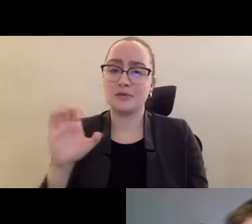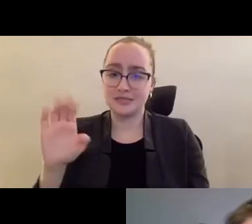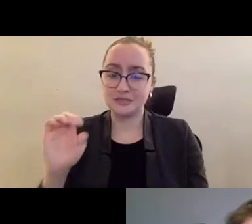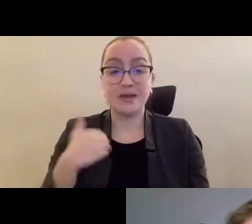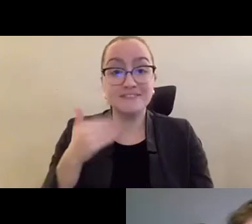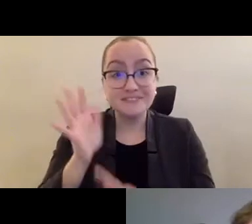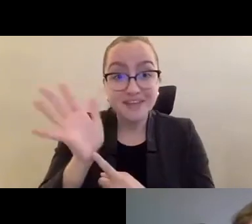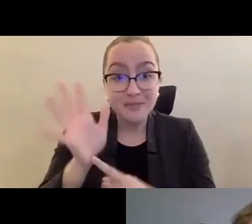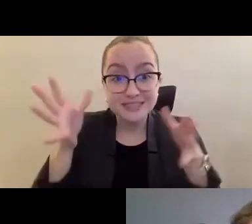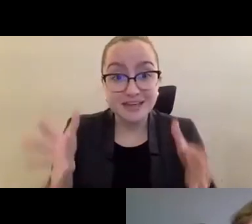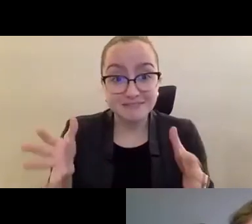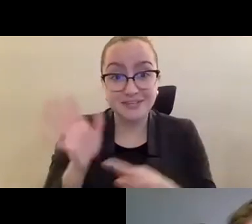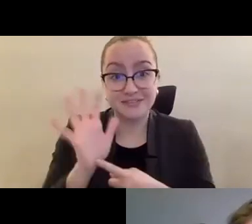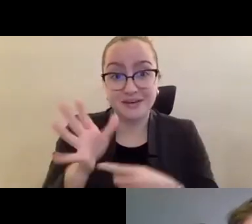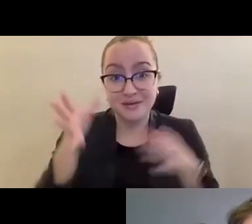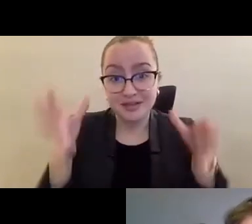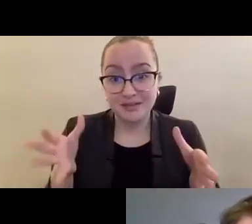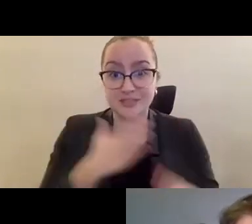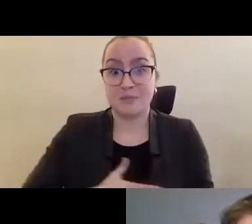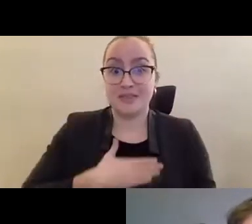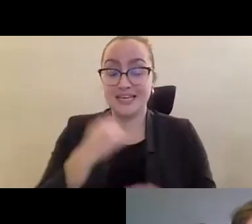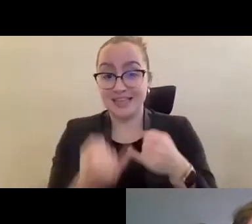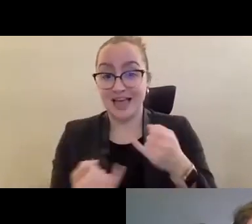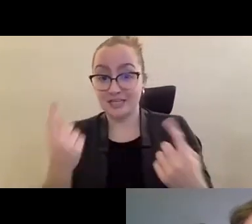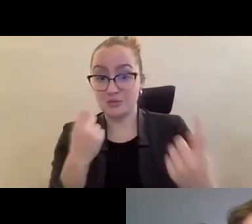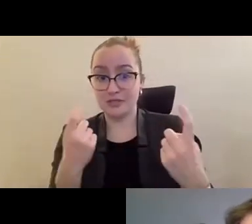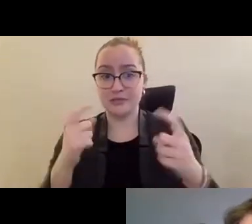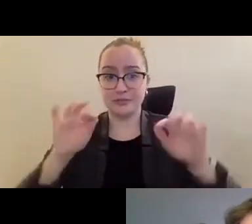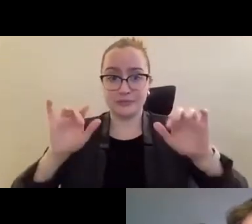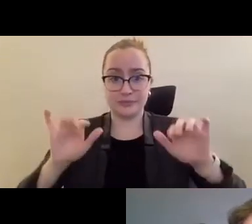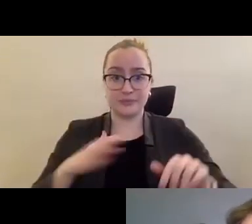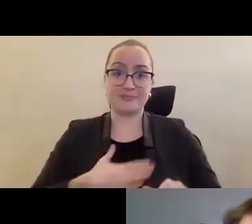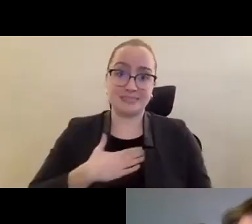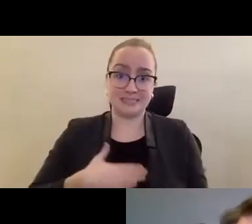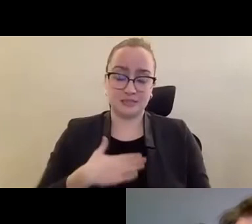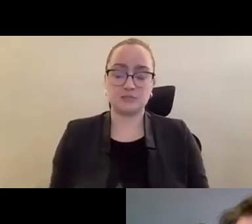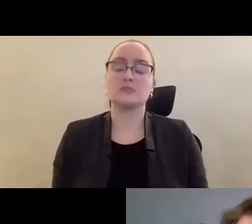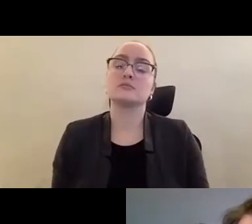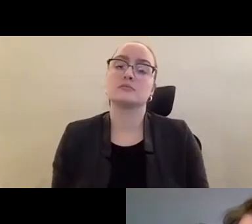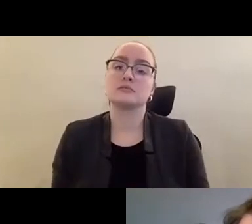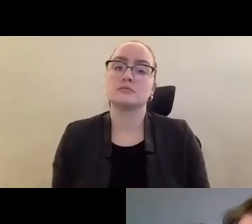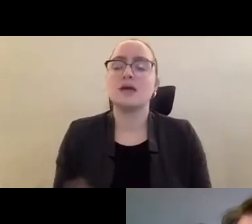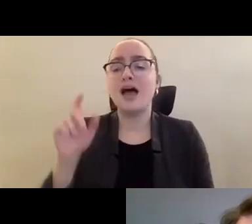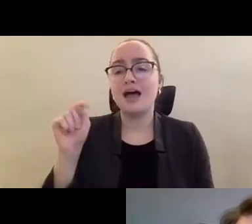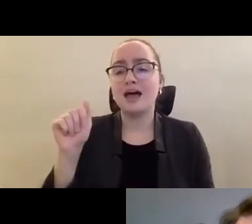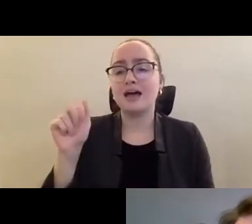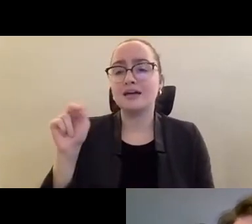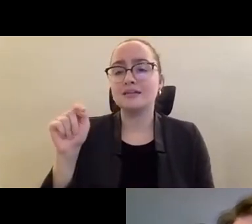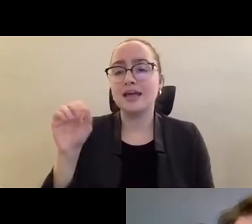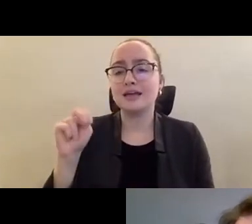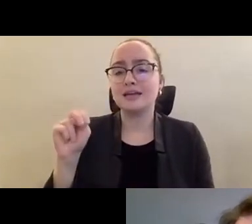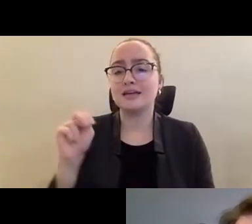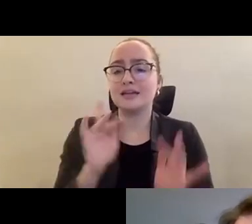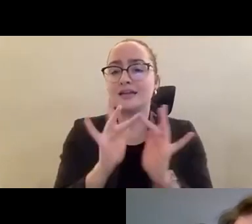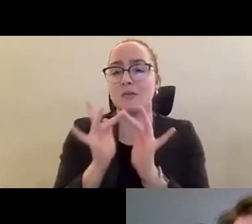más de información, pero para Riz, pero por ahí Riz lo puede contestar y también decir otras cosas más. Si nos